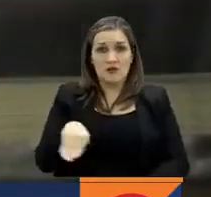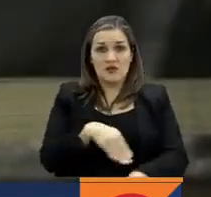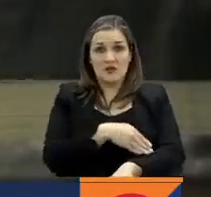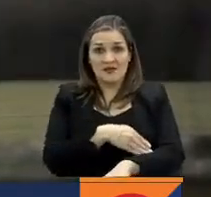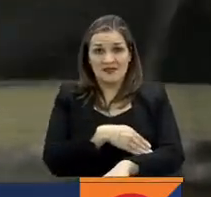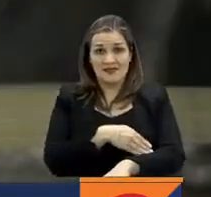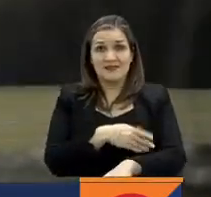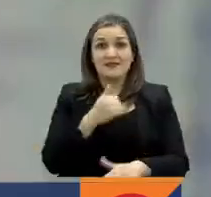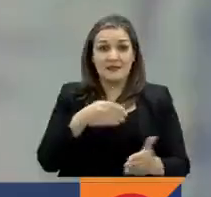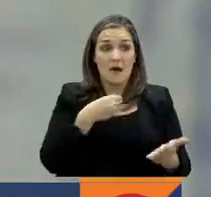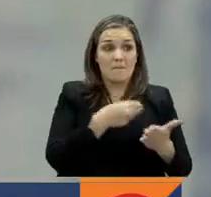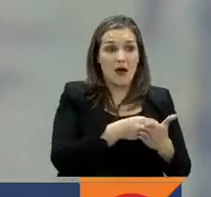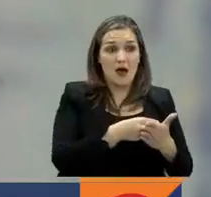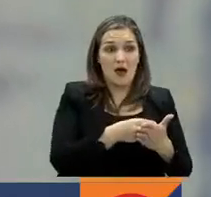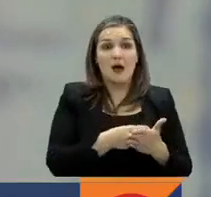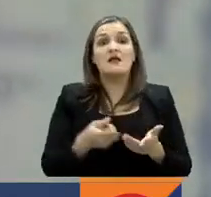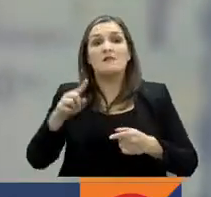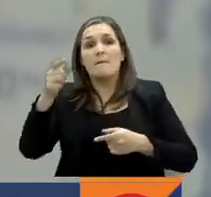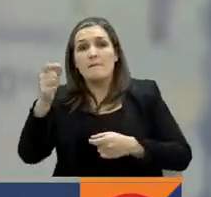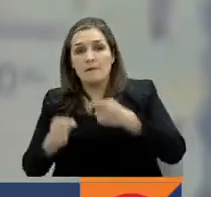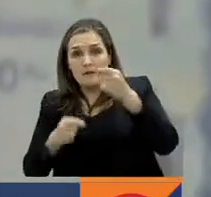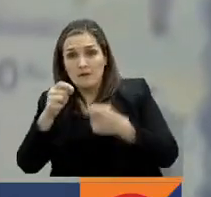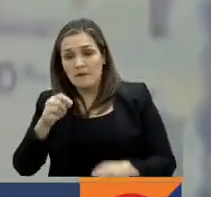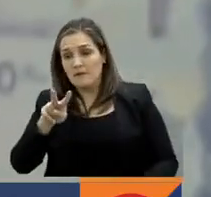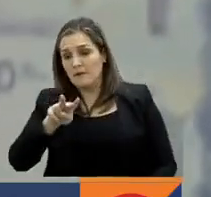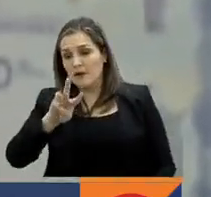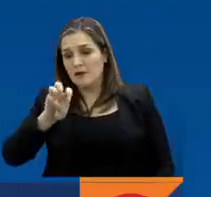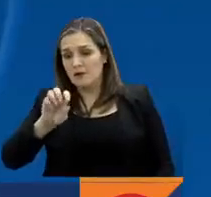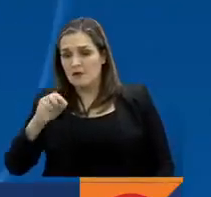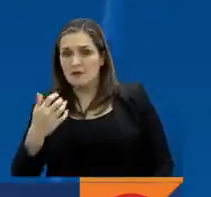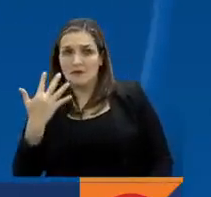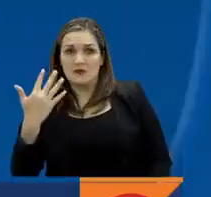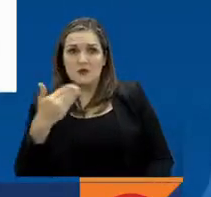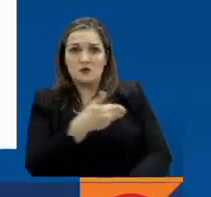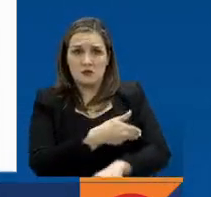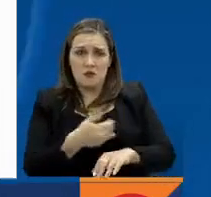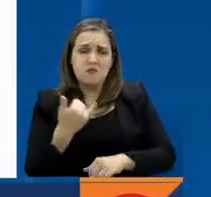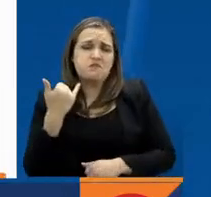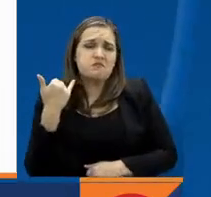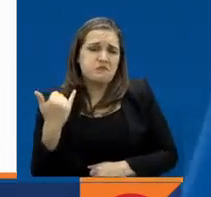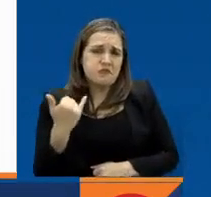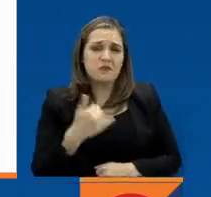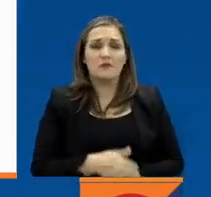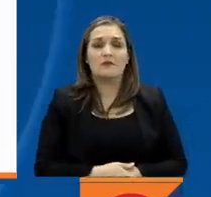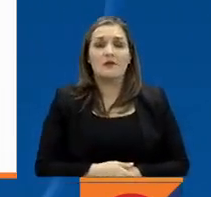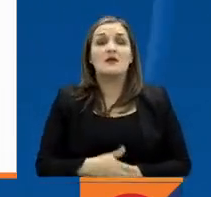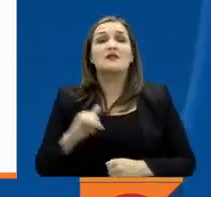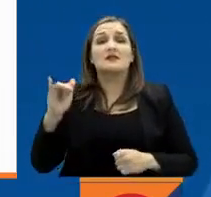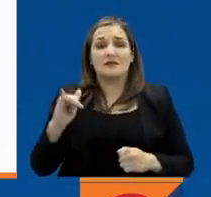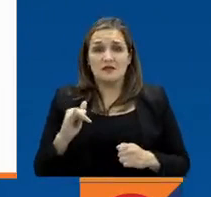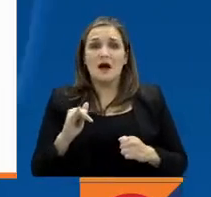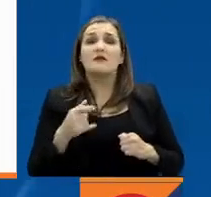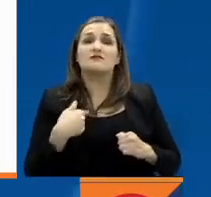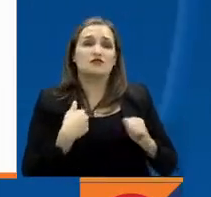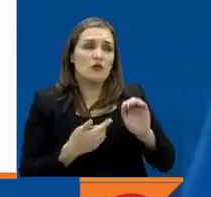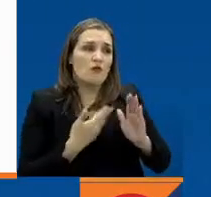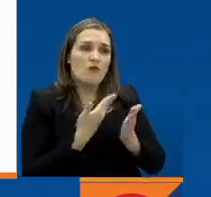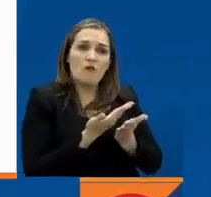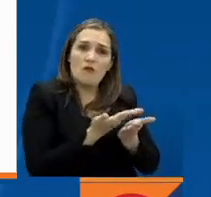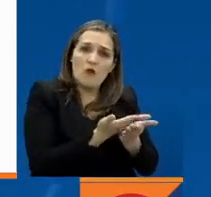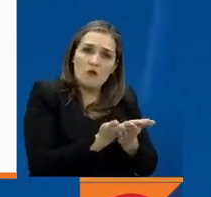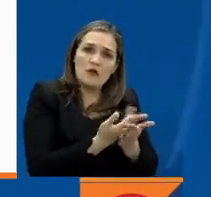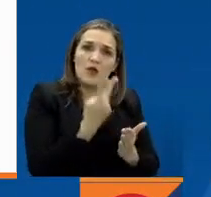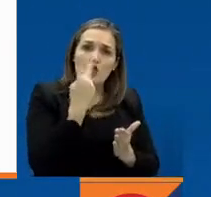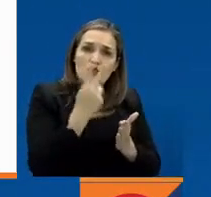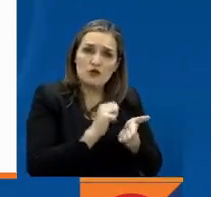dejaron 28,5 billones presupuestados, así como otras fuentes de pago. En marco fiscal y en dos borradores de decreto que dejé entregados durante